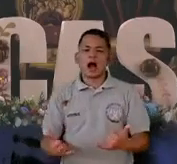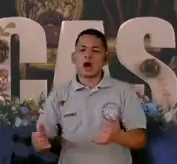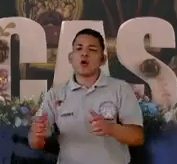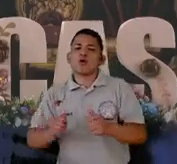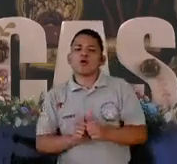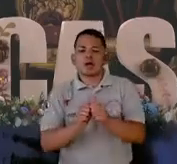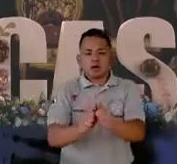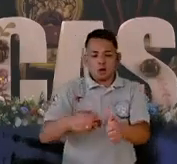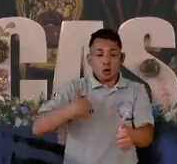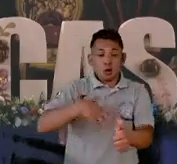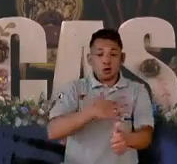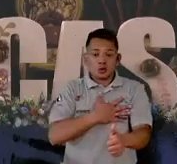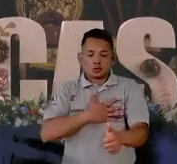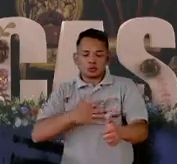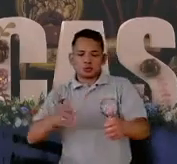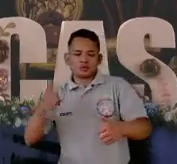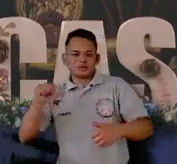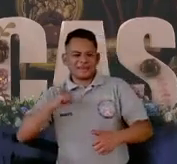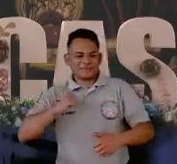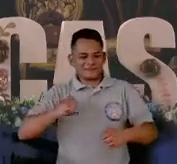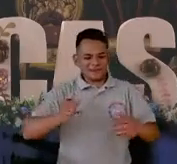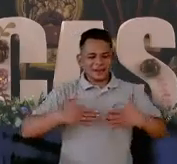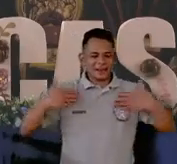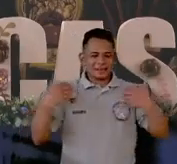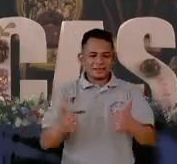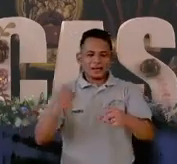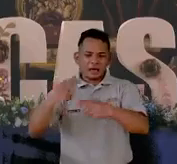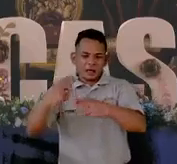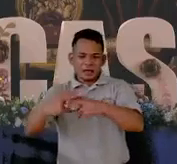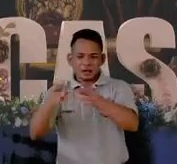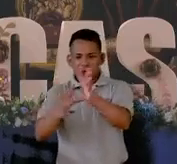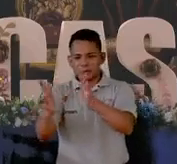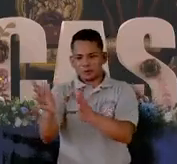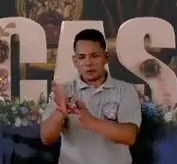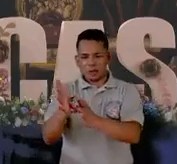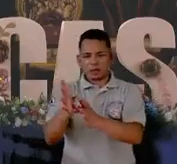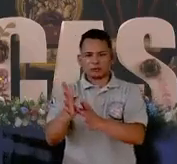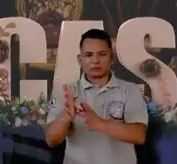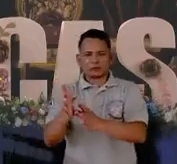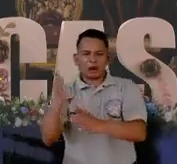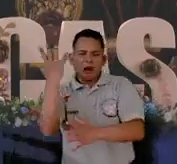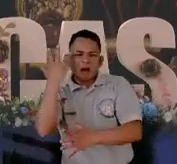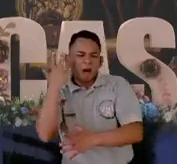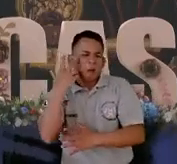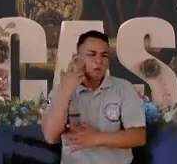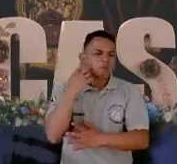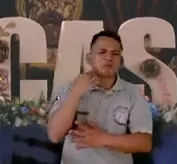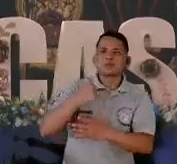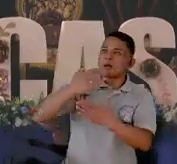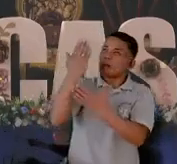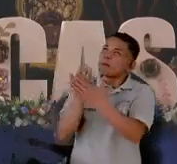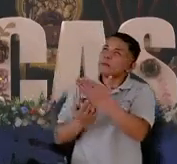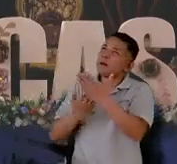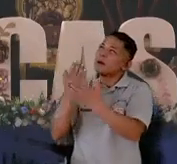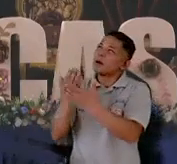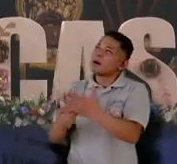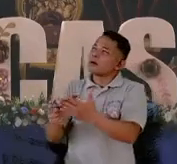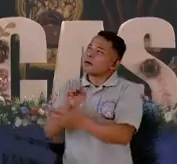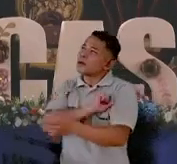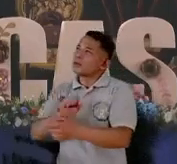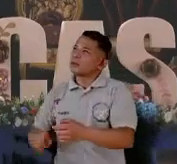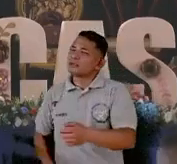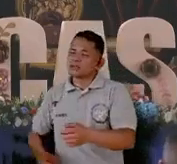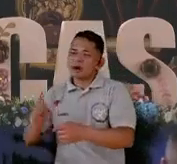sanidad en el nombre del Señor Jesús. Llevas días clamando al Señor por una necesidad que